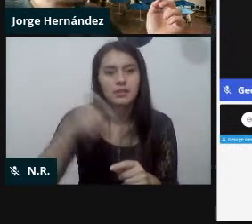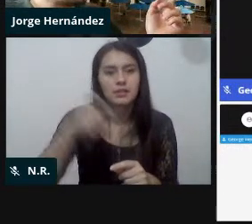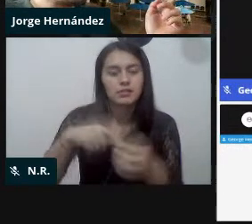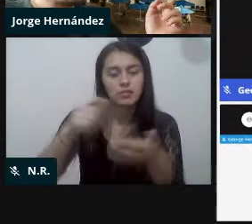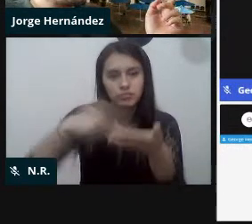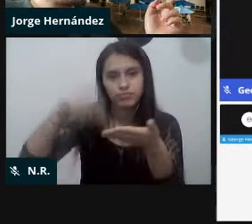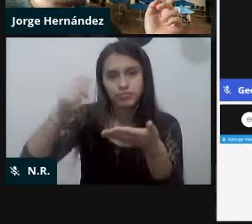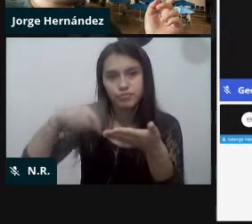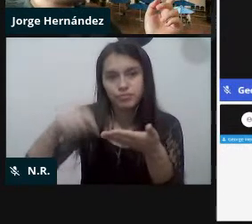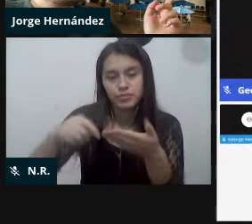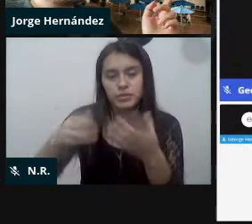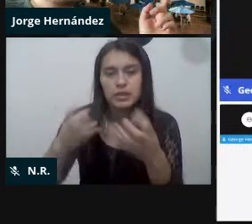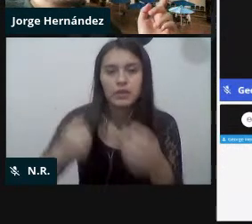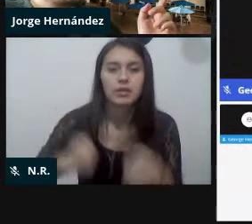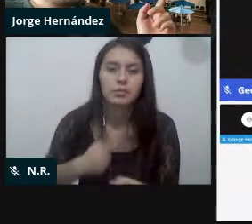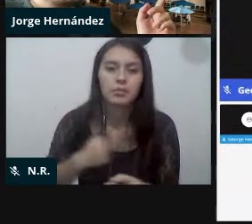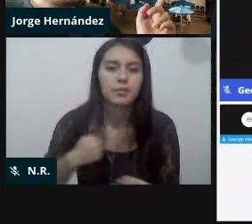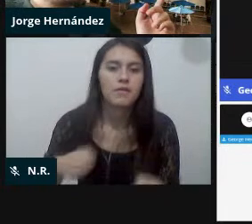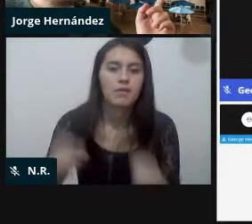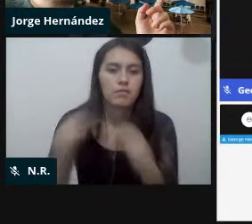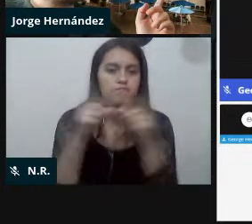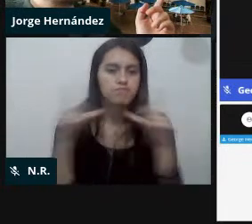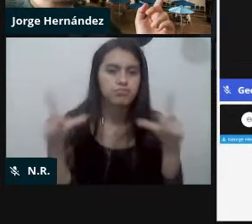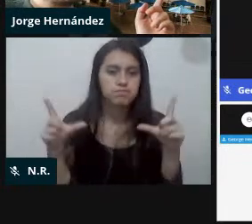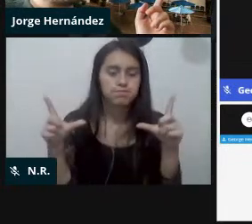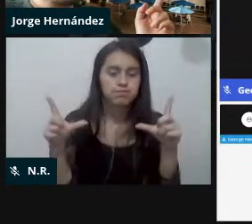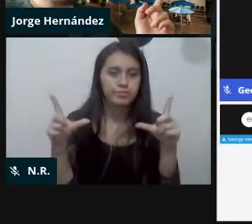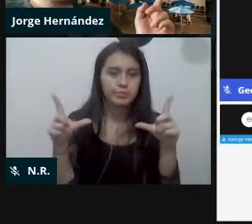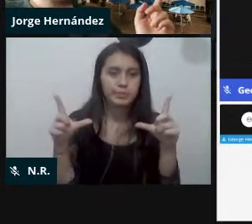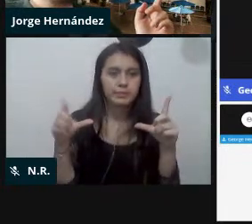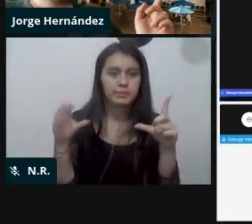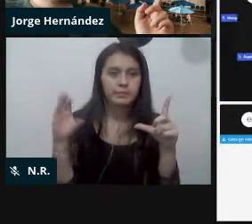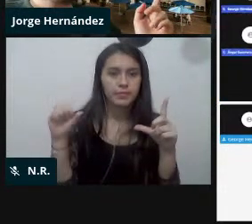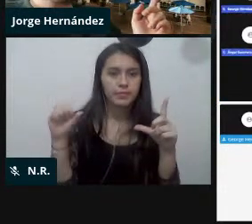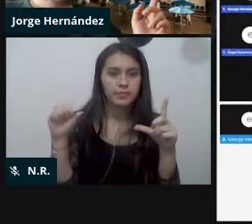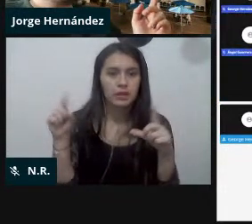mi pantalla, por favor, a la transmisión de prueba.